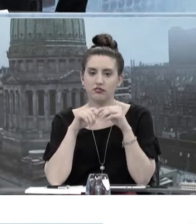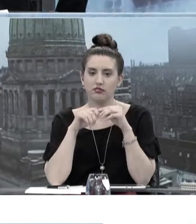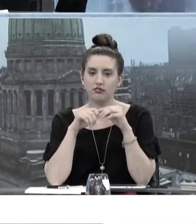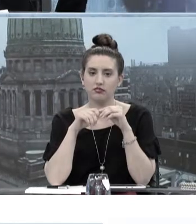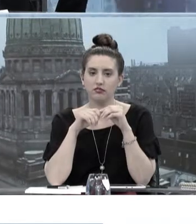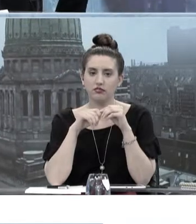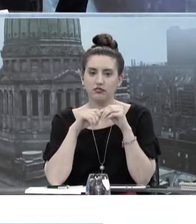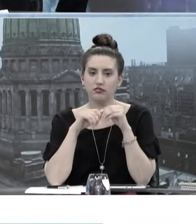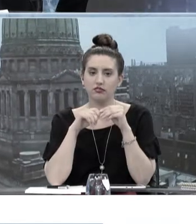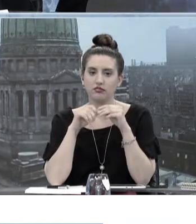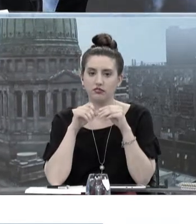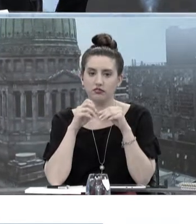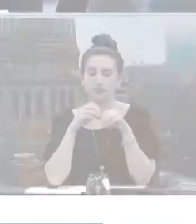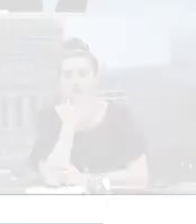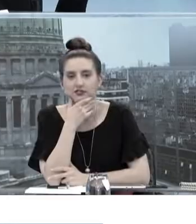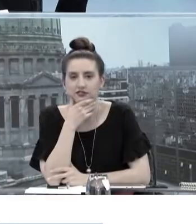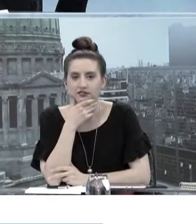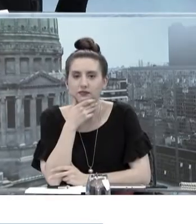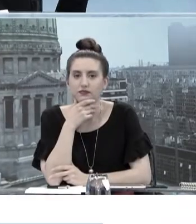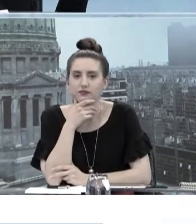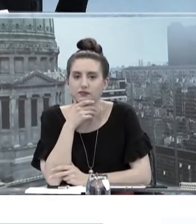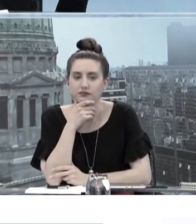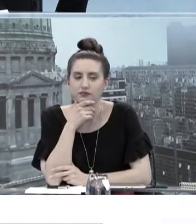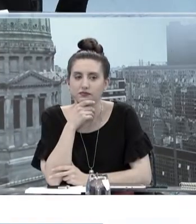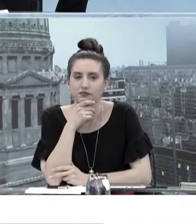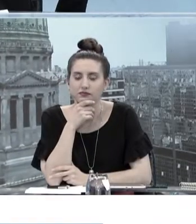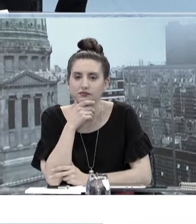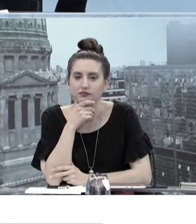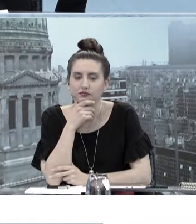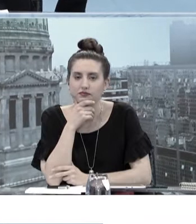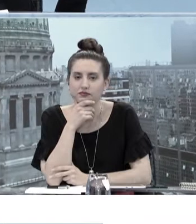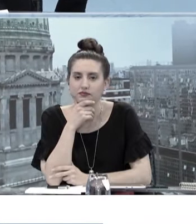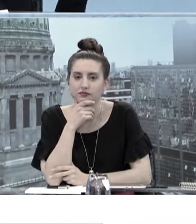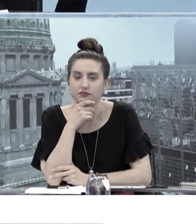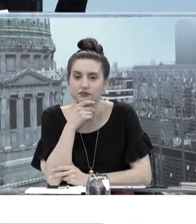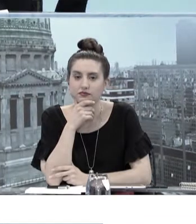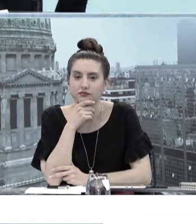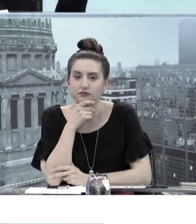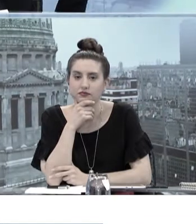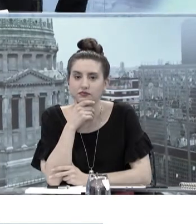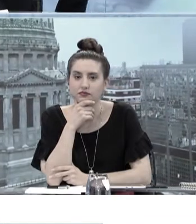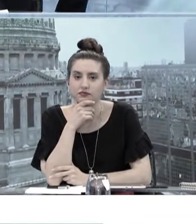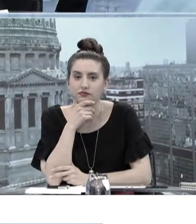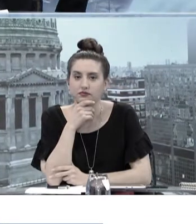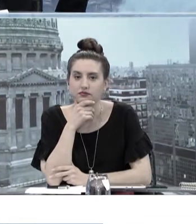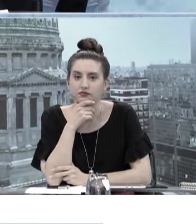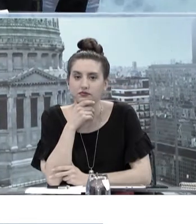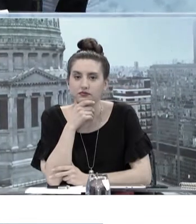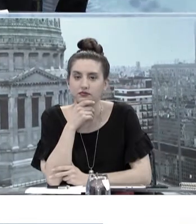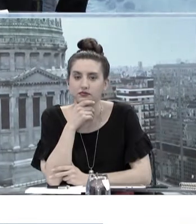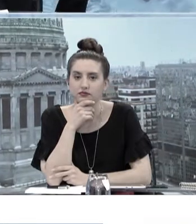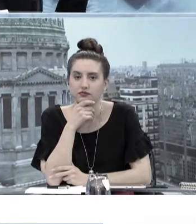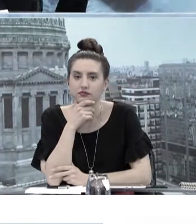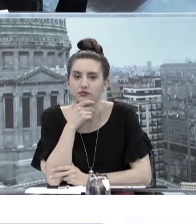va a tener que ir a buscar un plan social. Con esto vamos a ver si podemos acelerar el retorno de